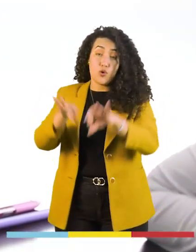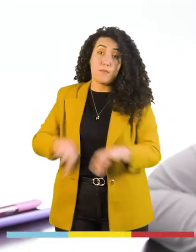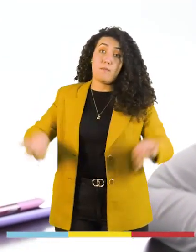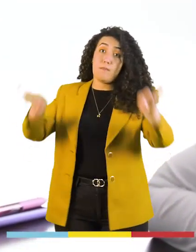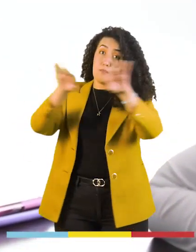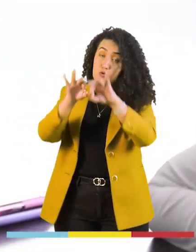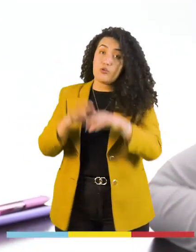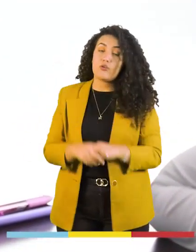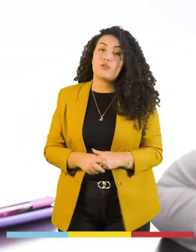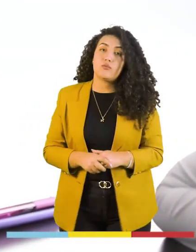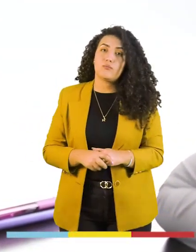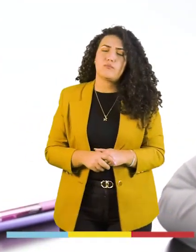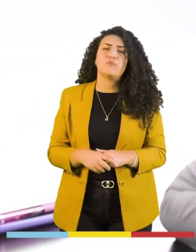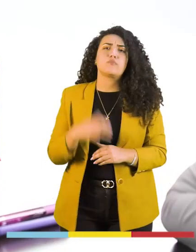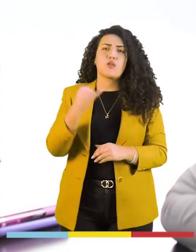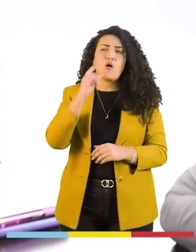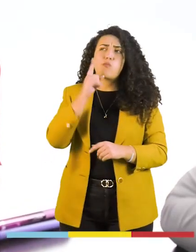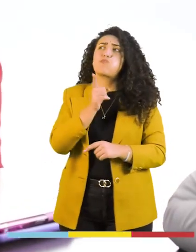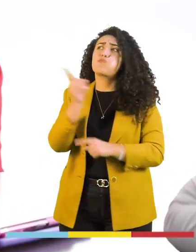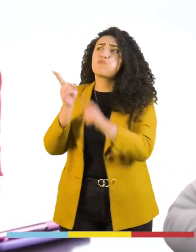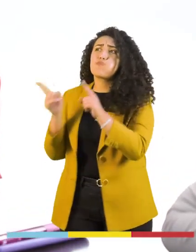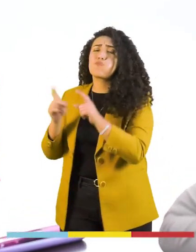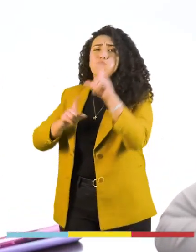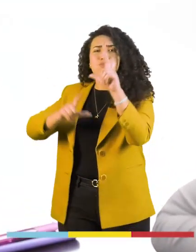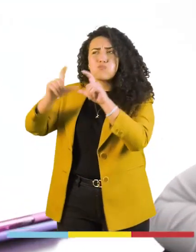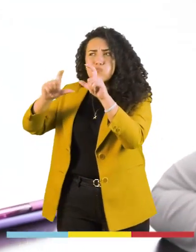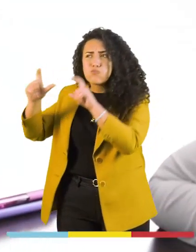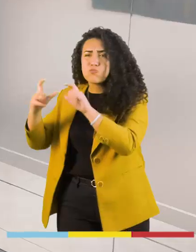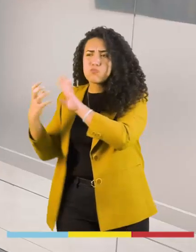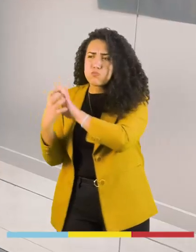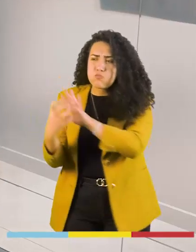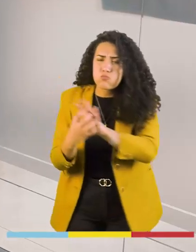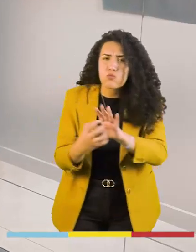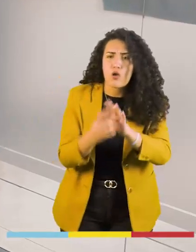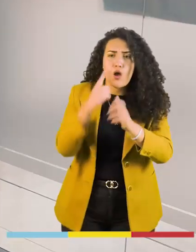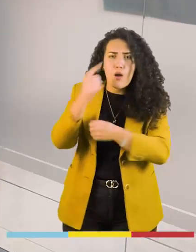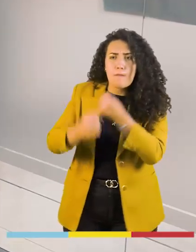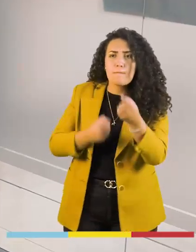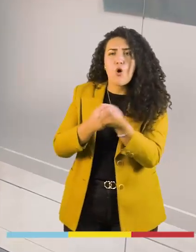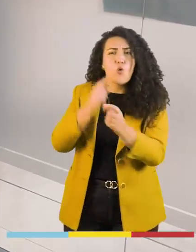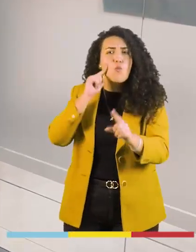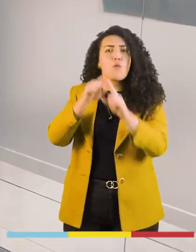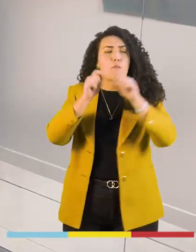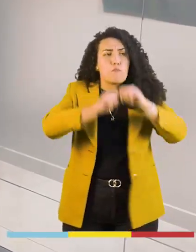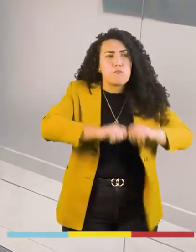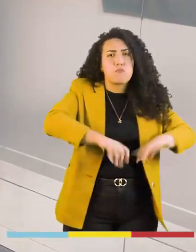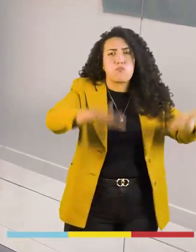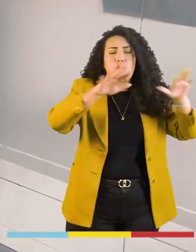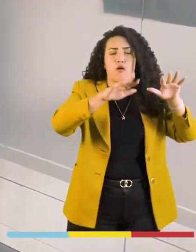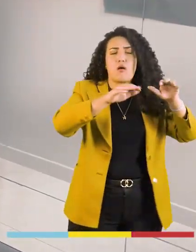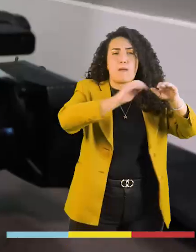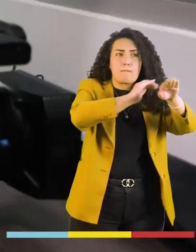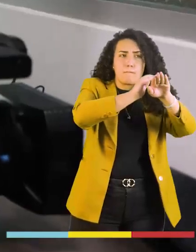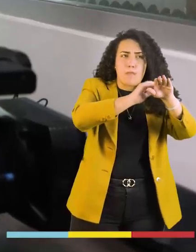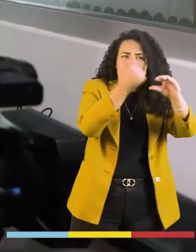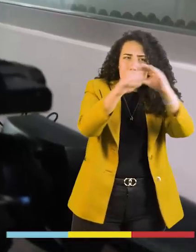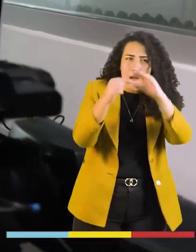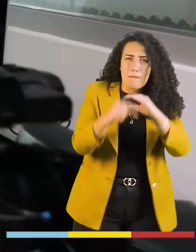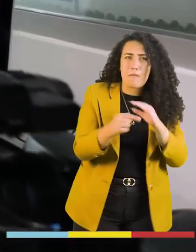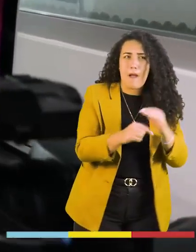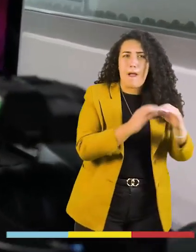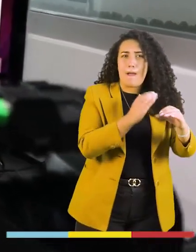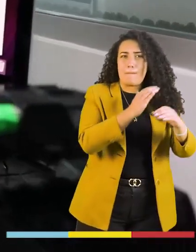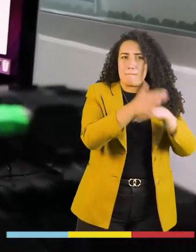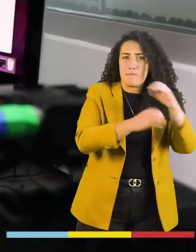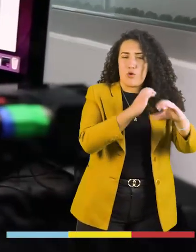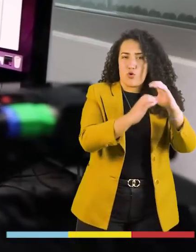esto, y recordemos que es un evento muy, muy importante. Tenemos ya imágenes de apoyo, Javi, para hacernos previo, para mandar a medios, renders, ¿qué tenemos de eso?